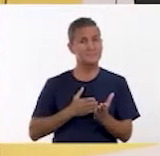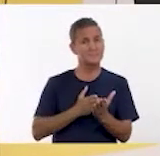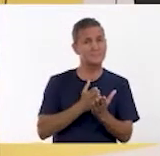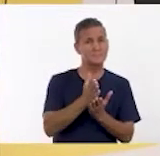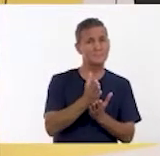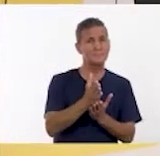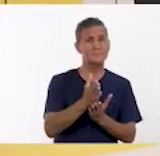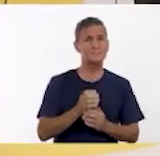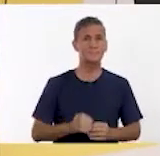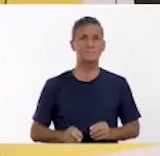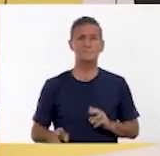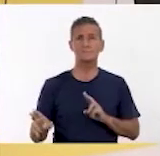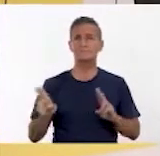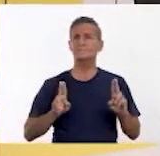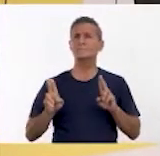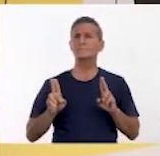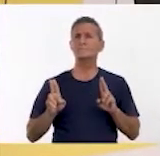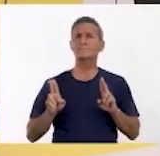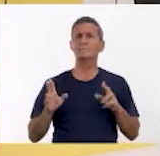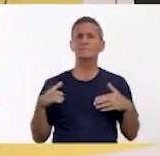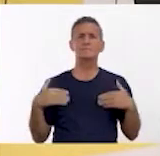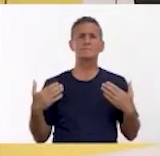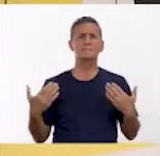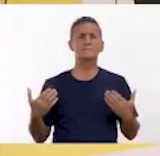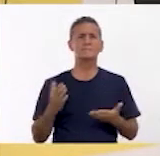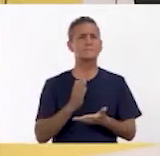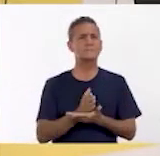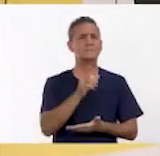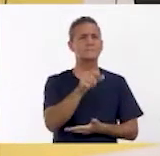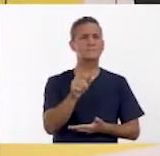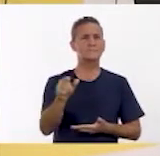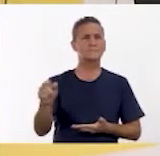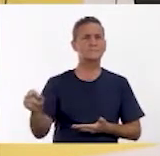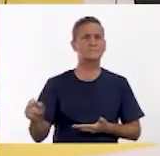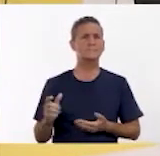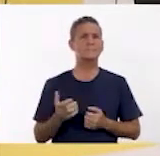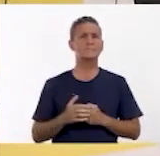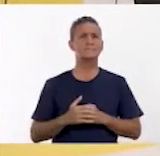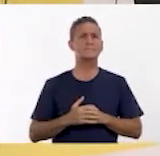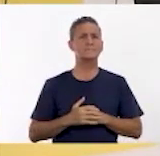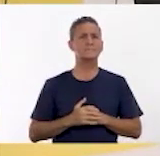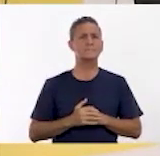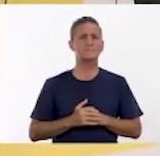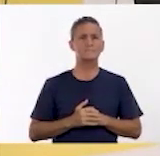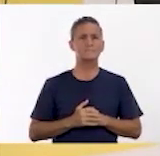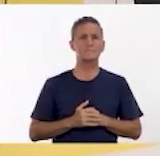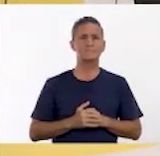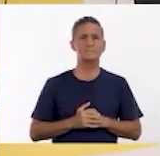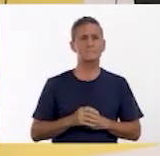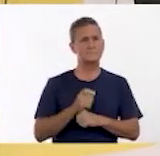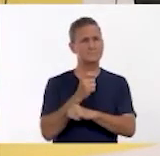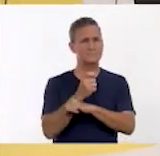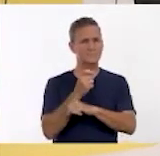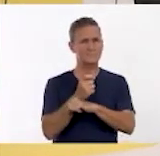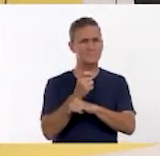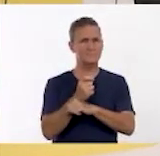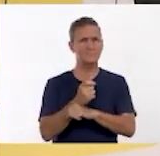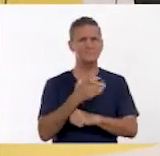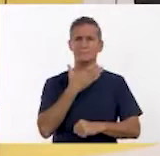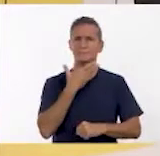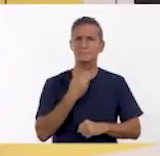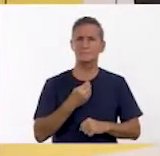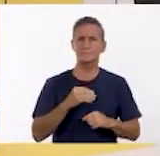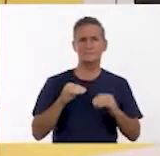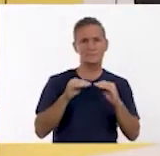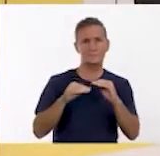darle continuidad a las orientaciones de los estudiantes de